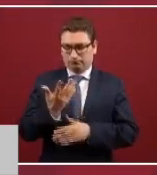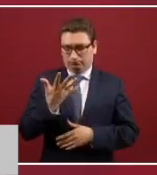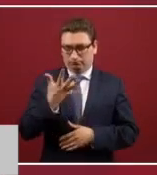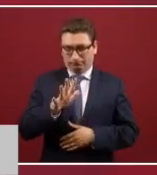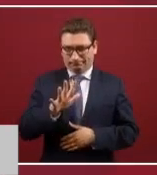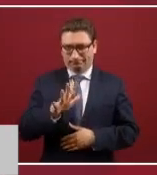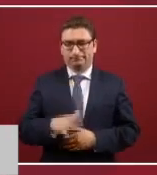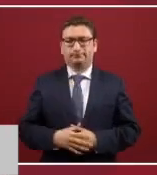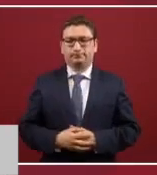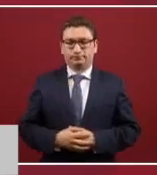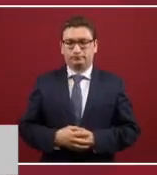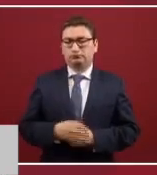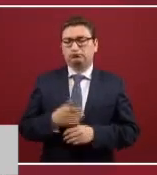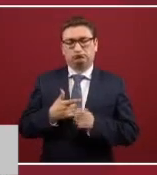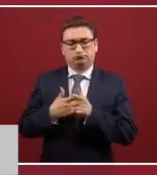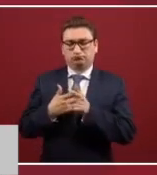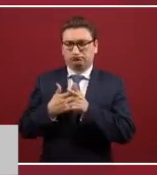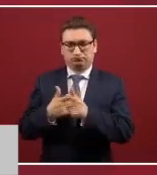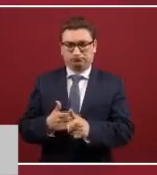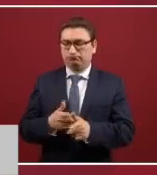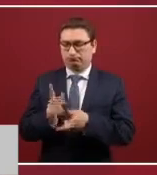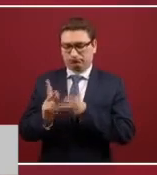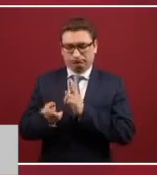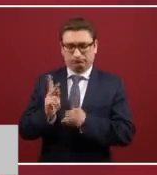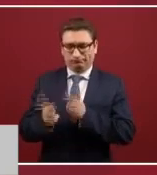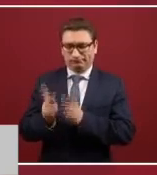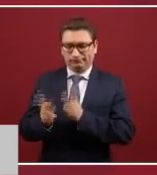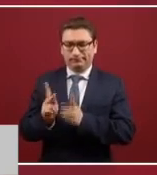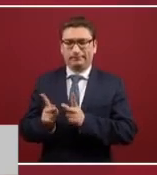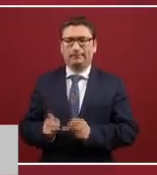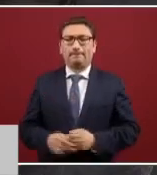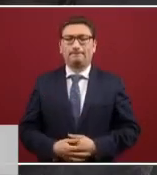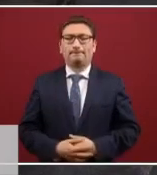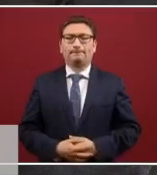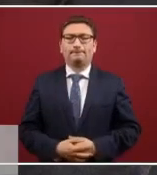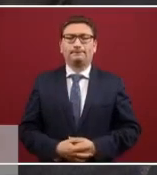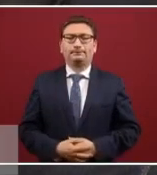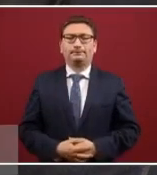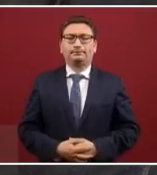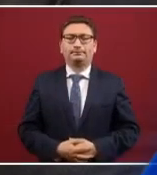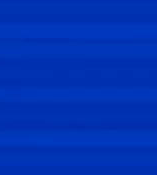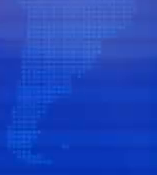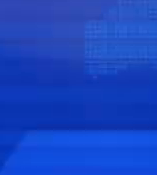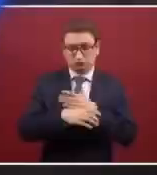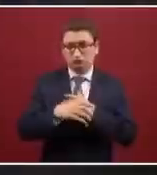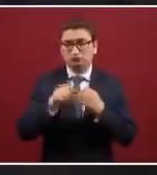una relación comercial bilateral adicional a la del tratado comercial que se prevé se ratifique muy pronto.